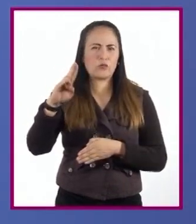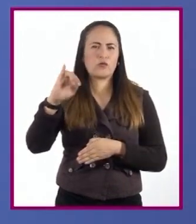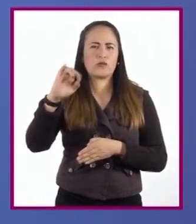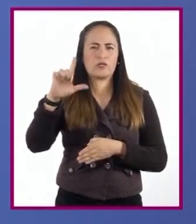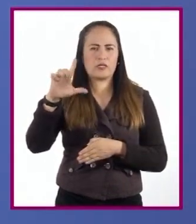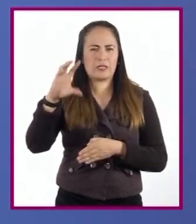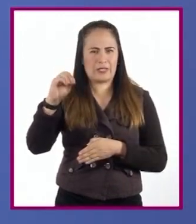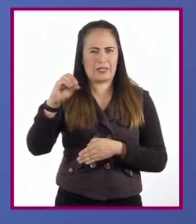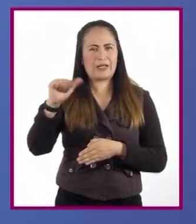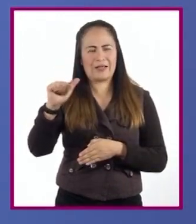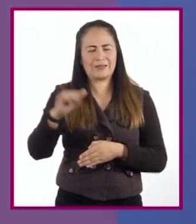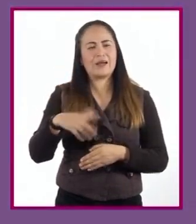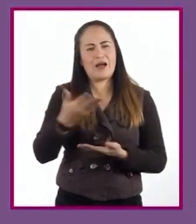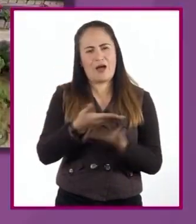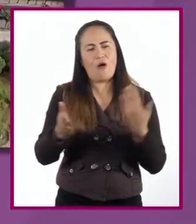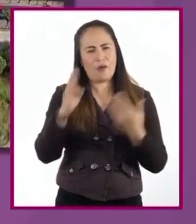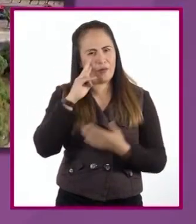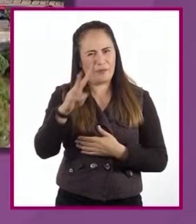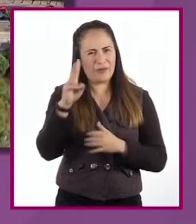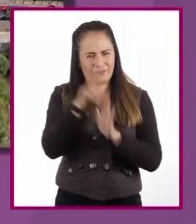un nuevo video.